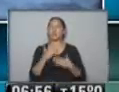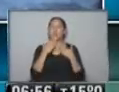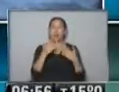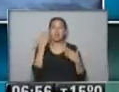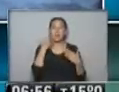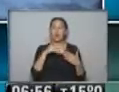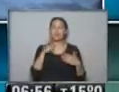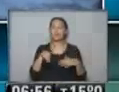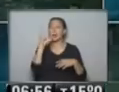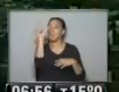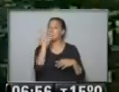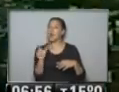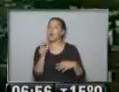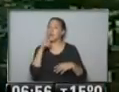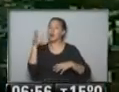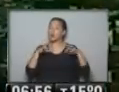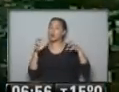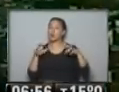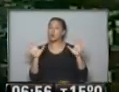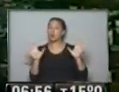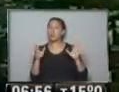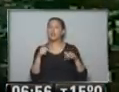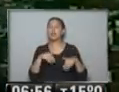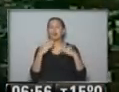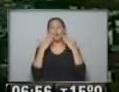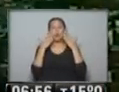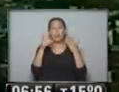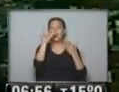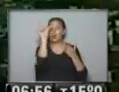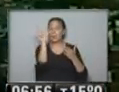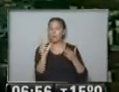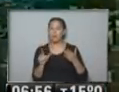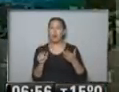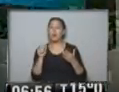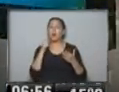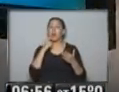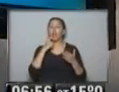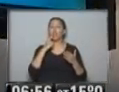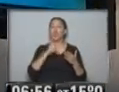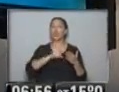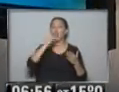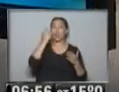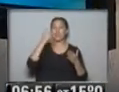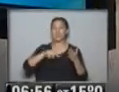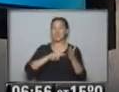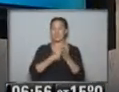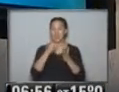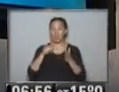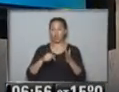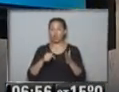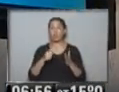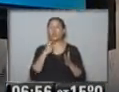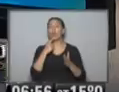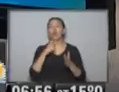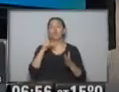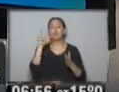el mapa de las lluvias. Afortunadamente nos está mostrando este mapa, que en el norte, centro del país y en la mayor parte de la Patagonia